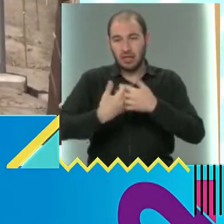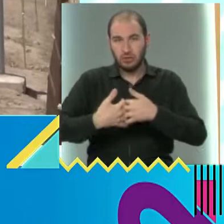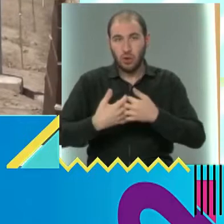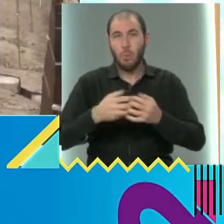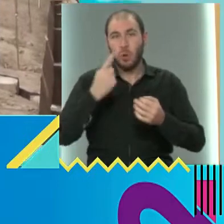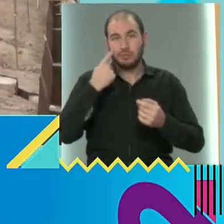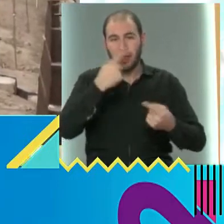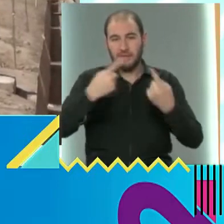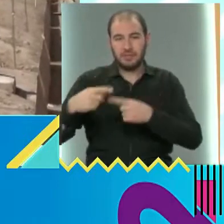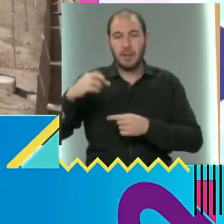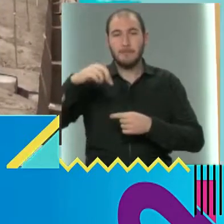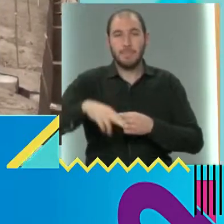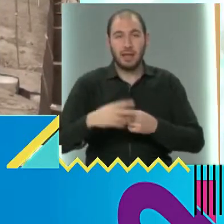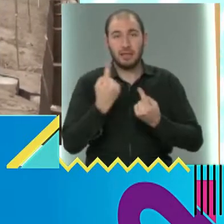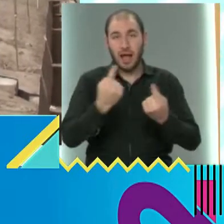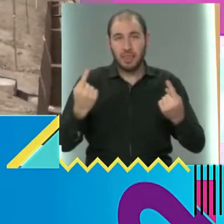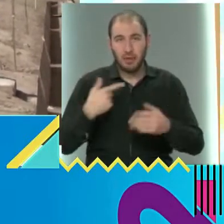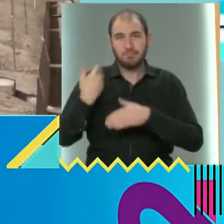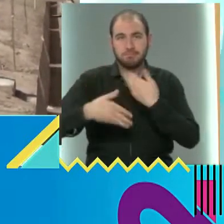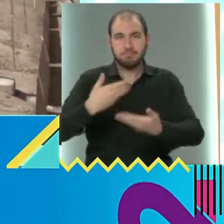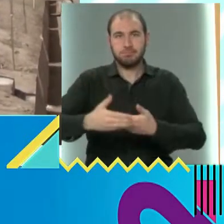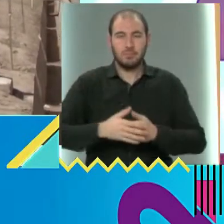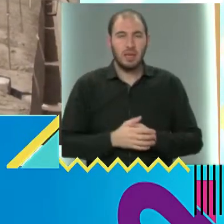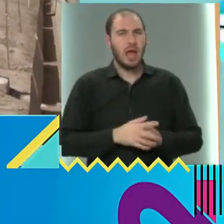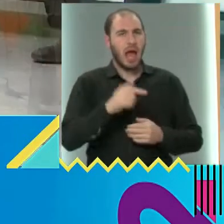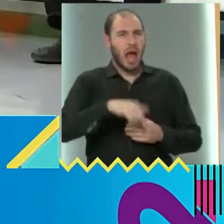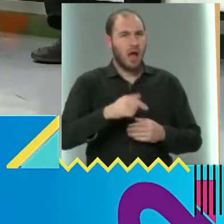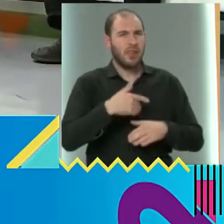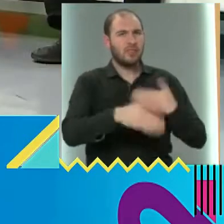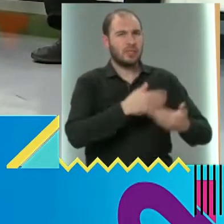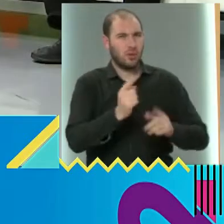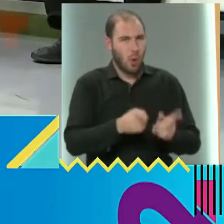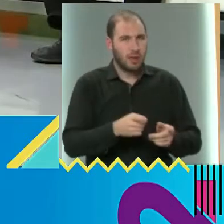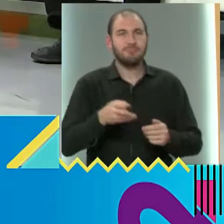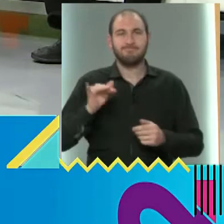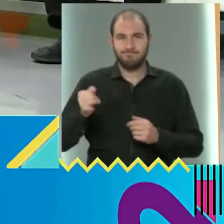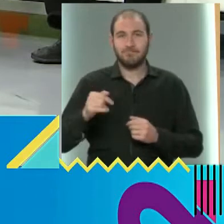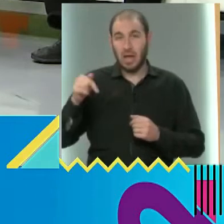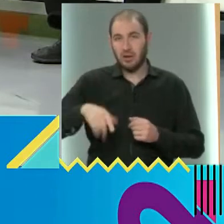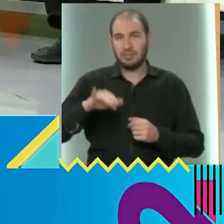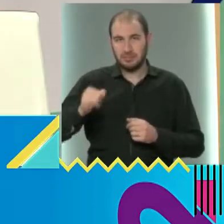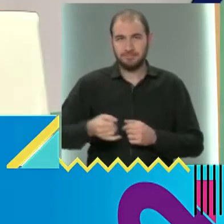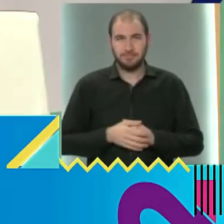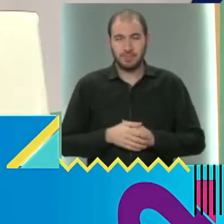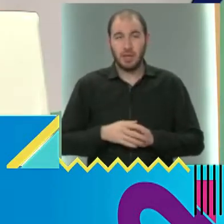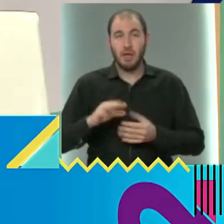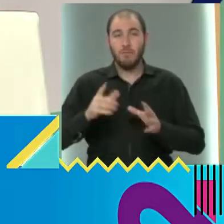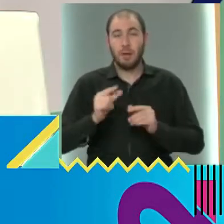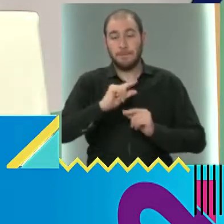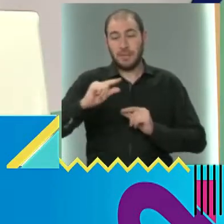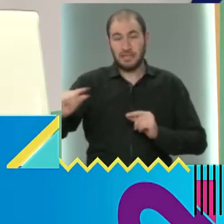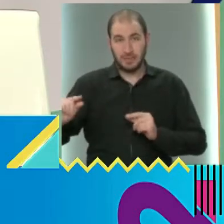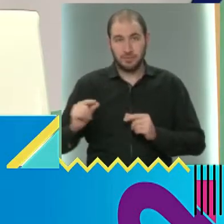los distintos municipios las políticas que cada uno va llevando adelante. ¿Actualmente se está desarrollando así? Sí, actualmente es así. Y con estas líneas de